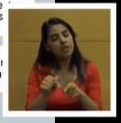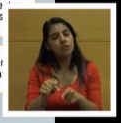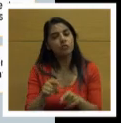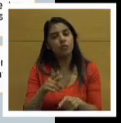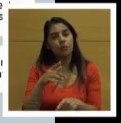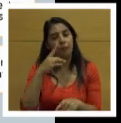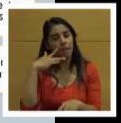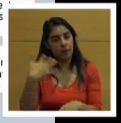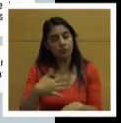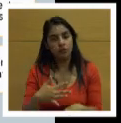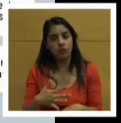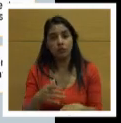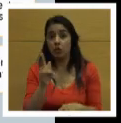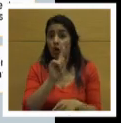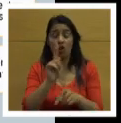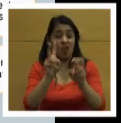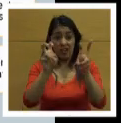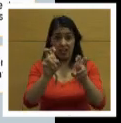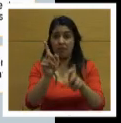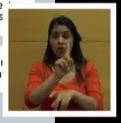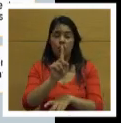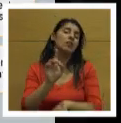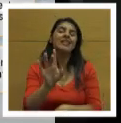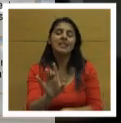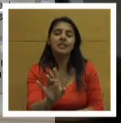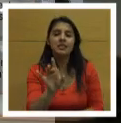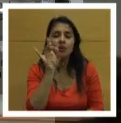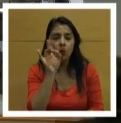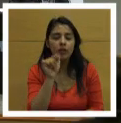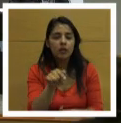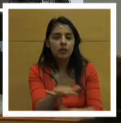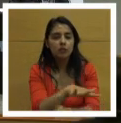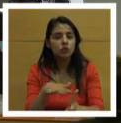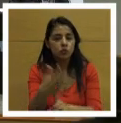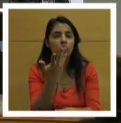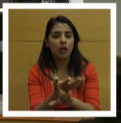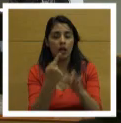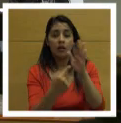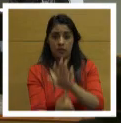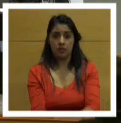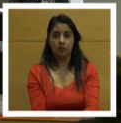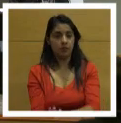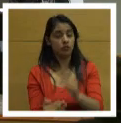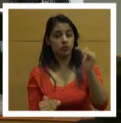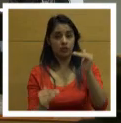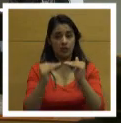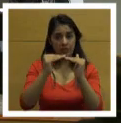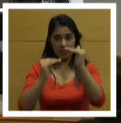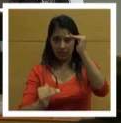el asunto, no en la materia, es que se encuentren, se revelen estas situaciones de discriminación y de desigualdad.